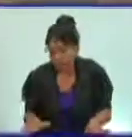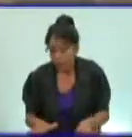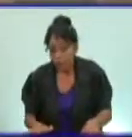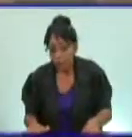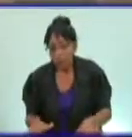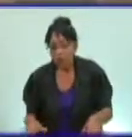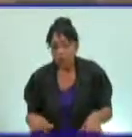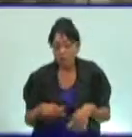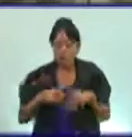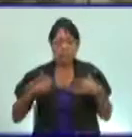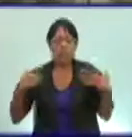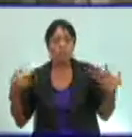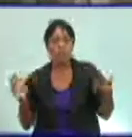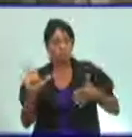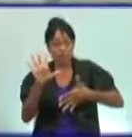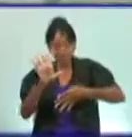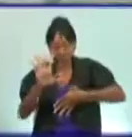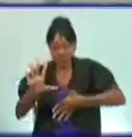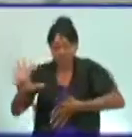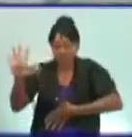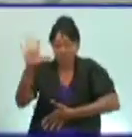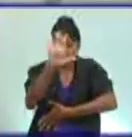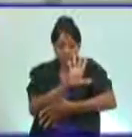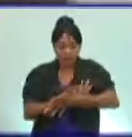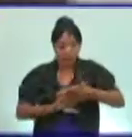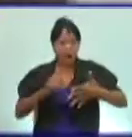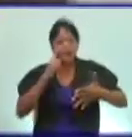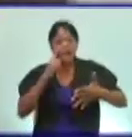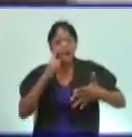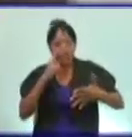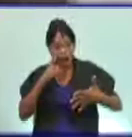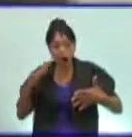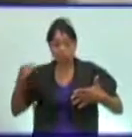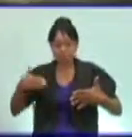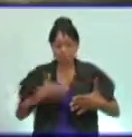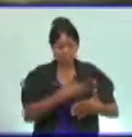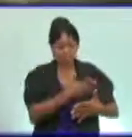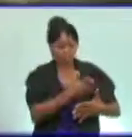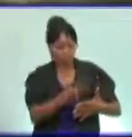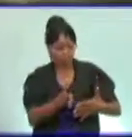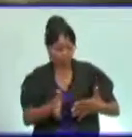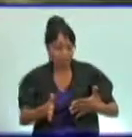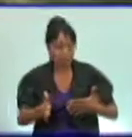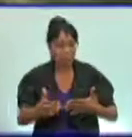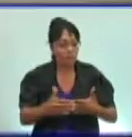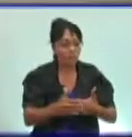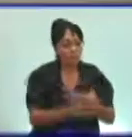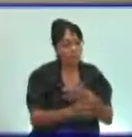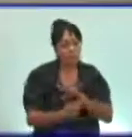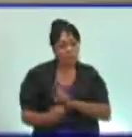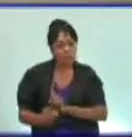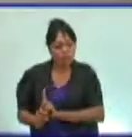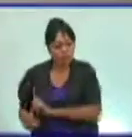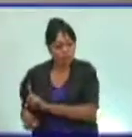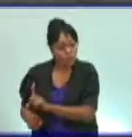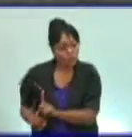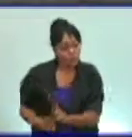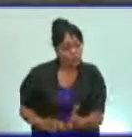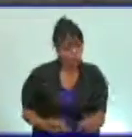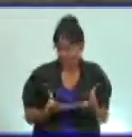senderos. Viejo mapa que no nos dirá cómo llegar, adelante solo reina un gran